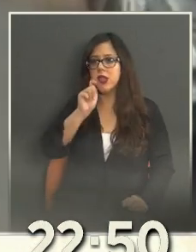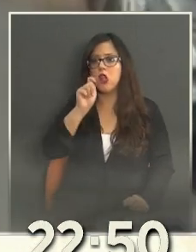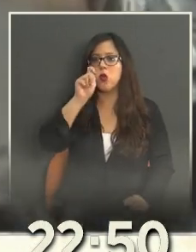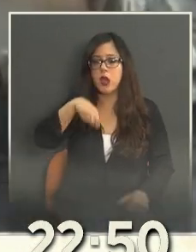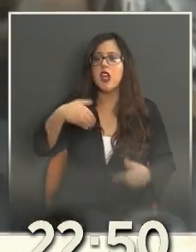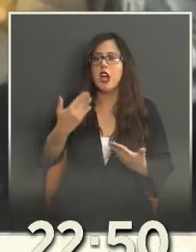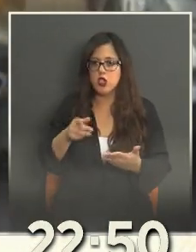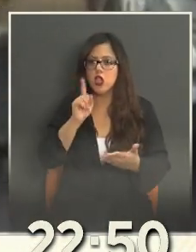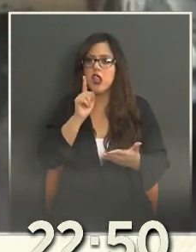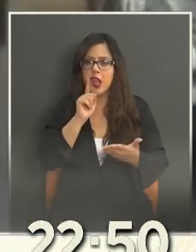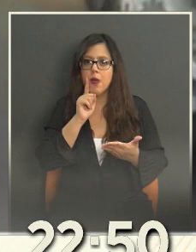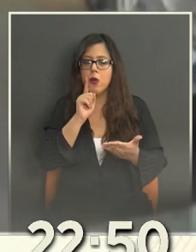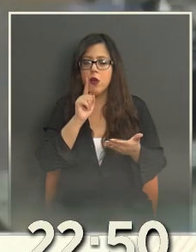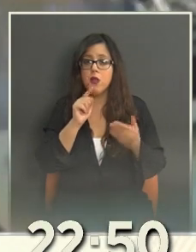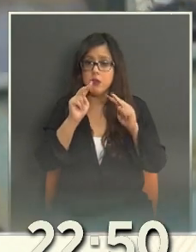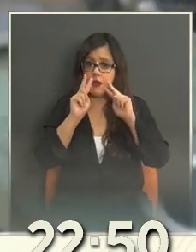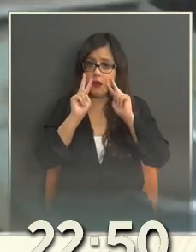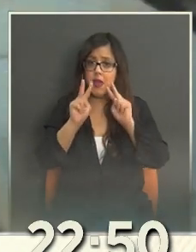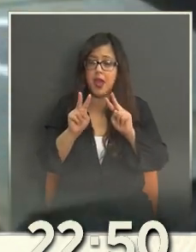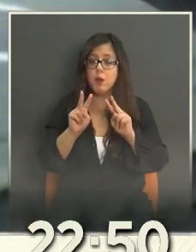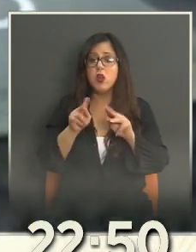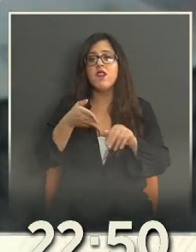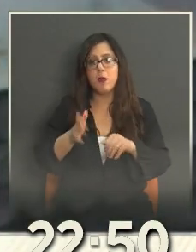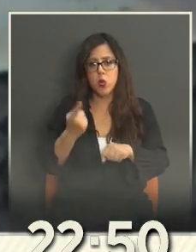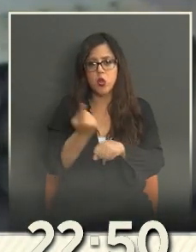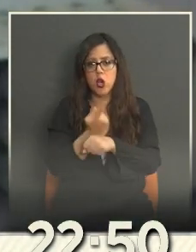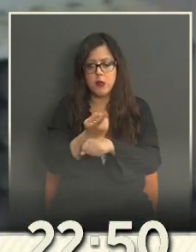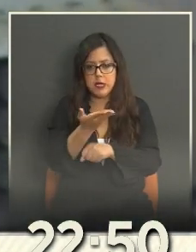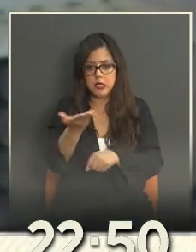alocución parte de ella así que veamos y sigamos conversando